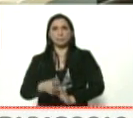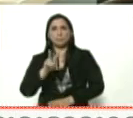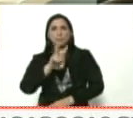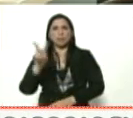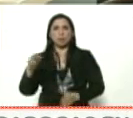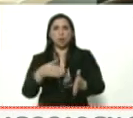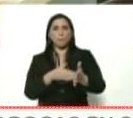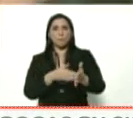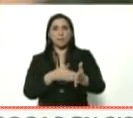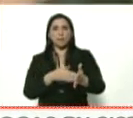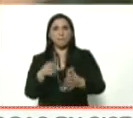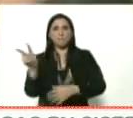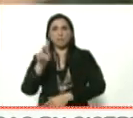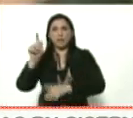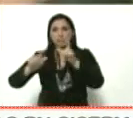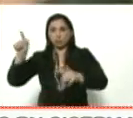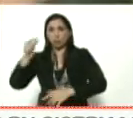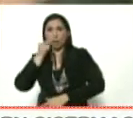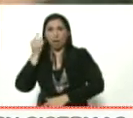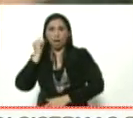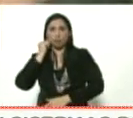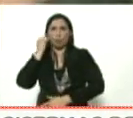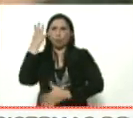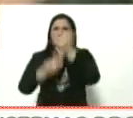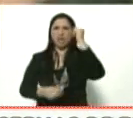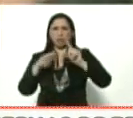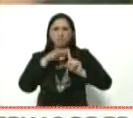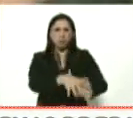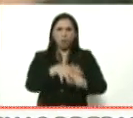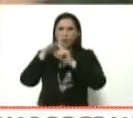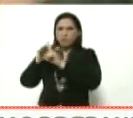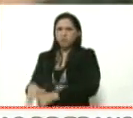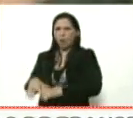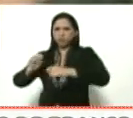22.000 venezolanos y venezolanas huyendo de la xenofobia,